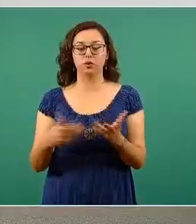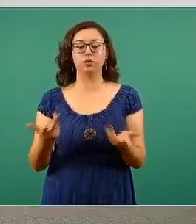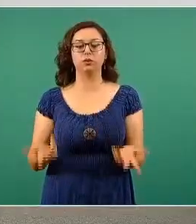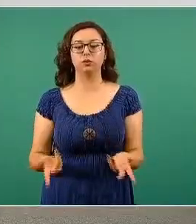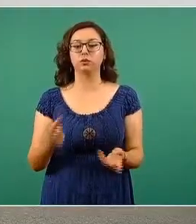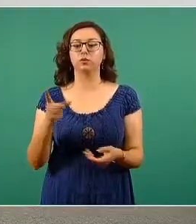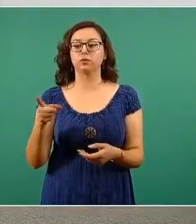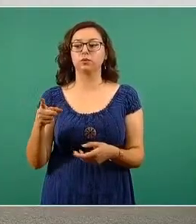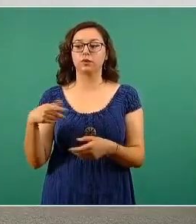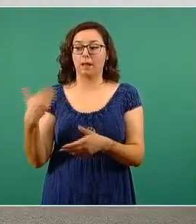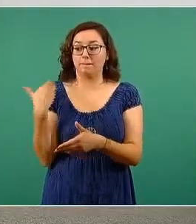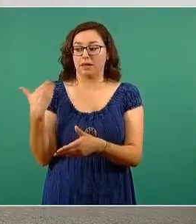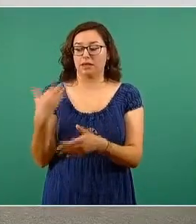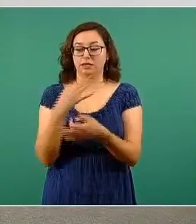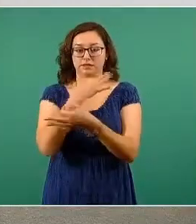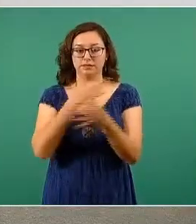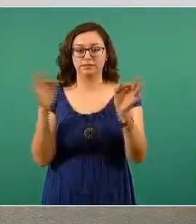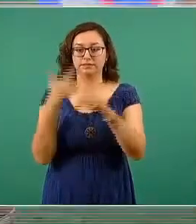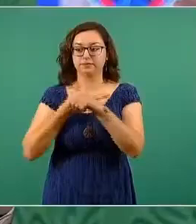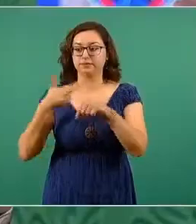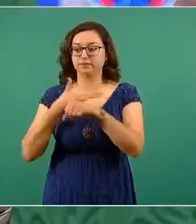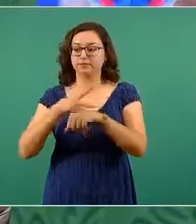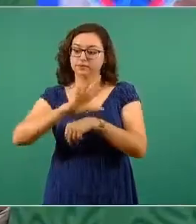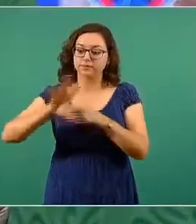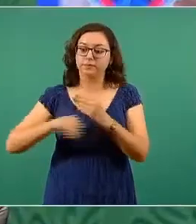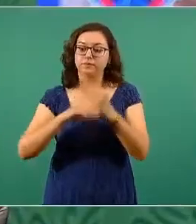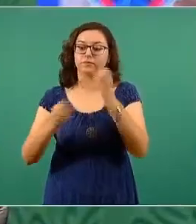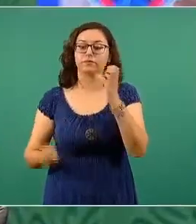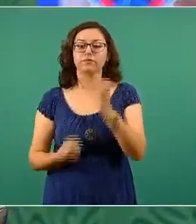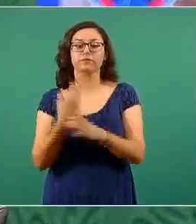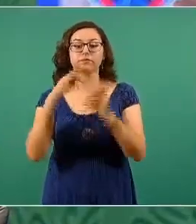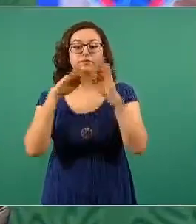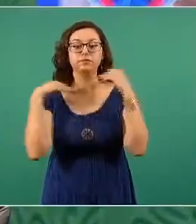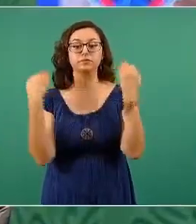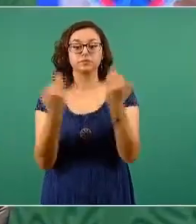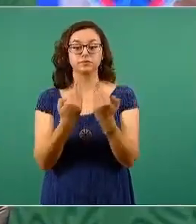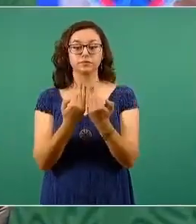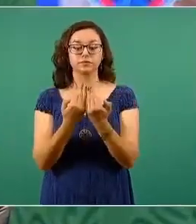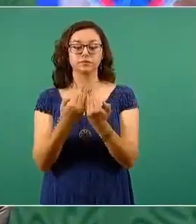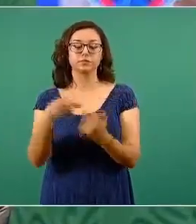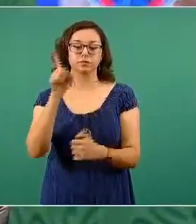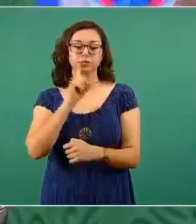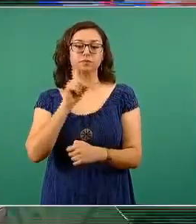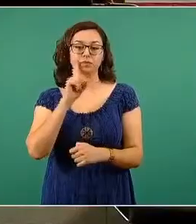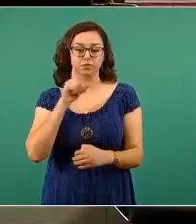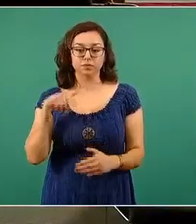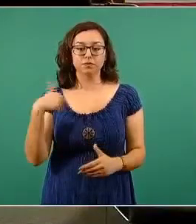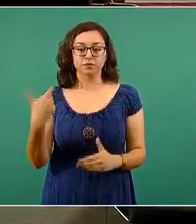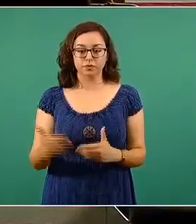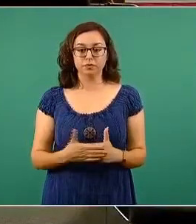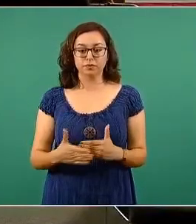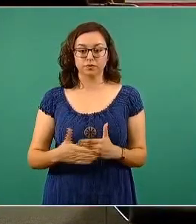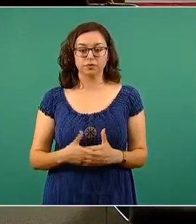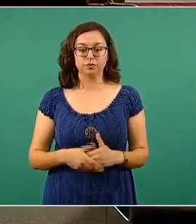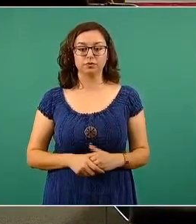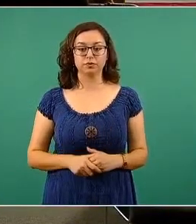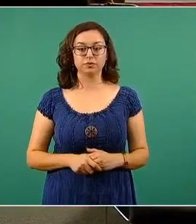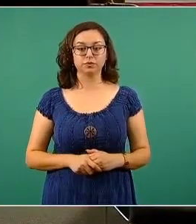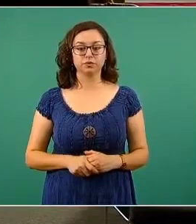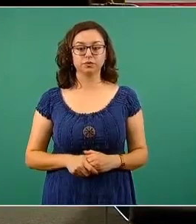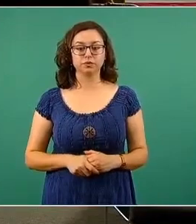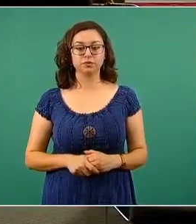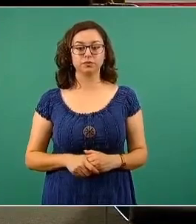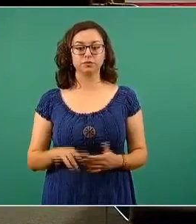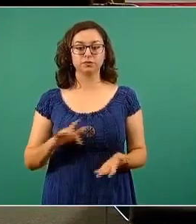de las mujeres embarazadas, ¿no? En donde ahora se integran también como un grupo prioritario para recibir la vacuna.